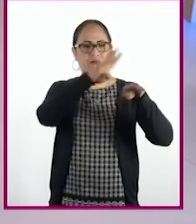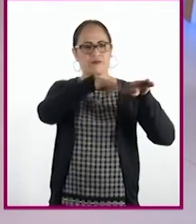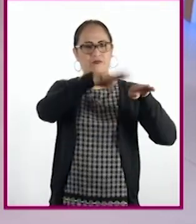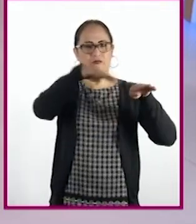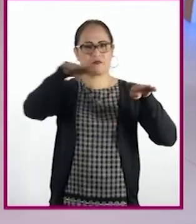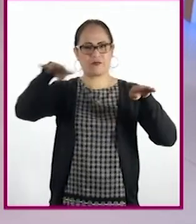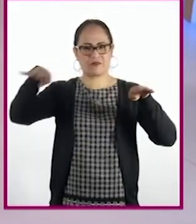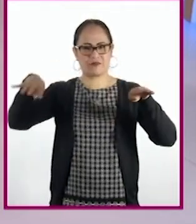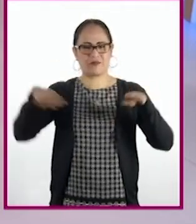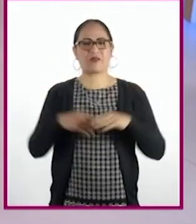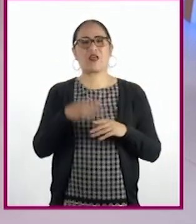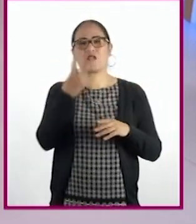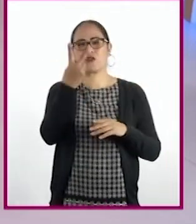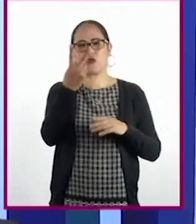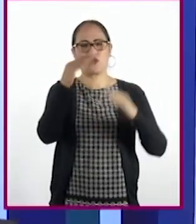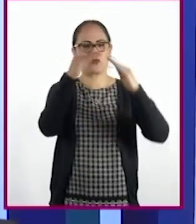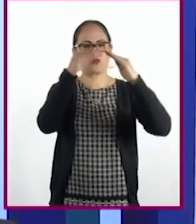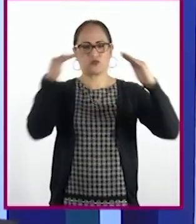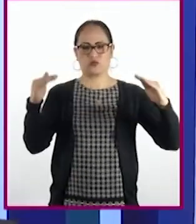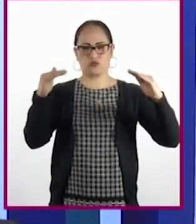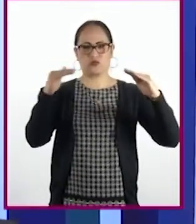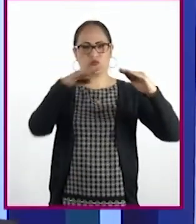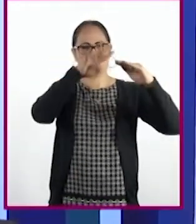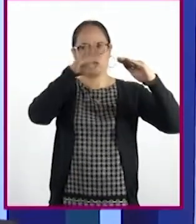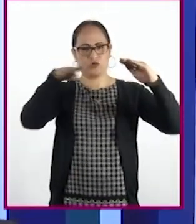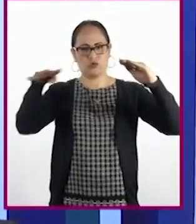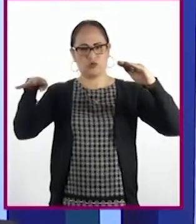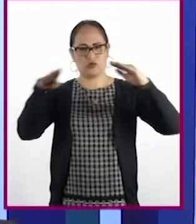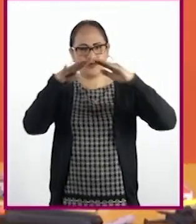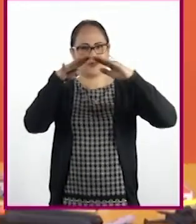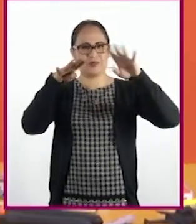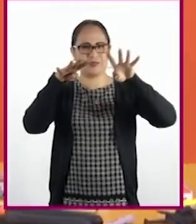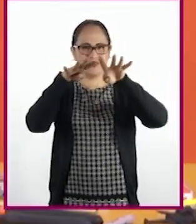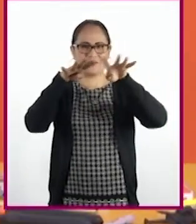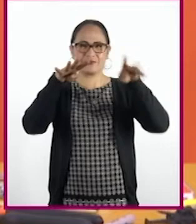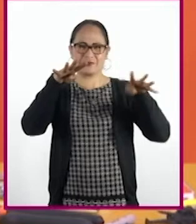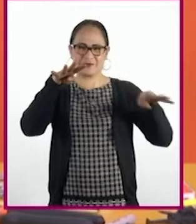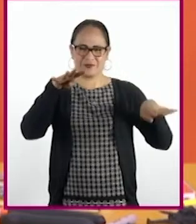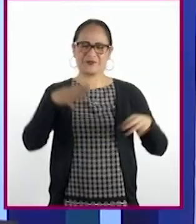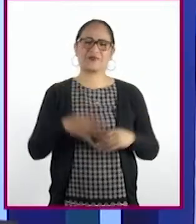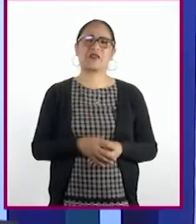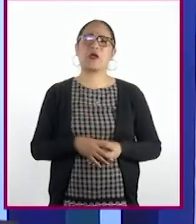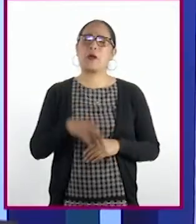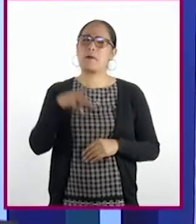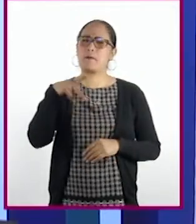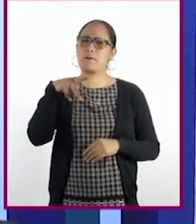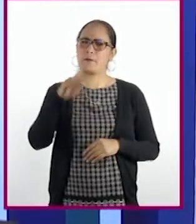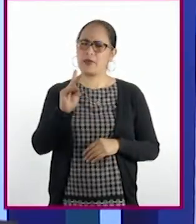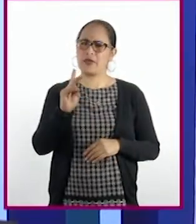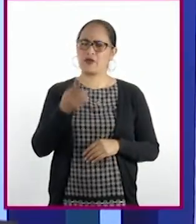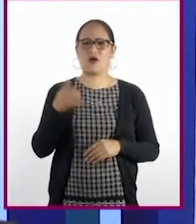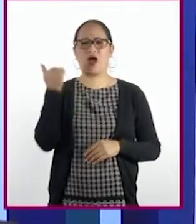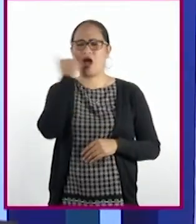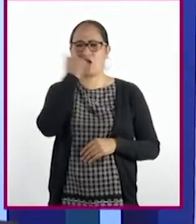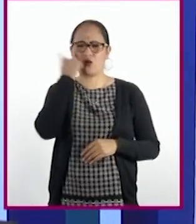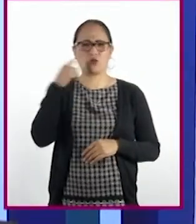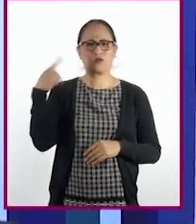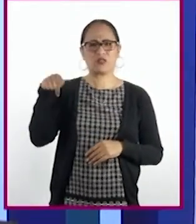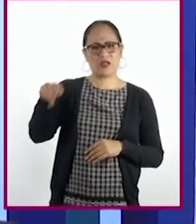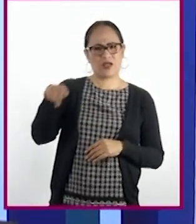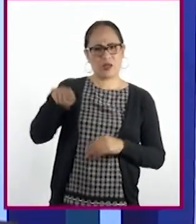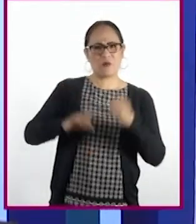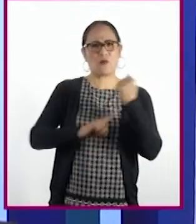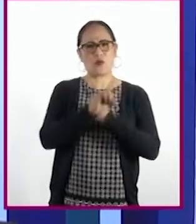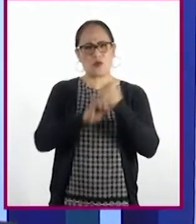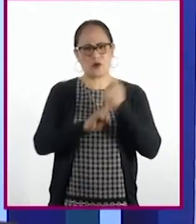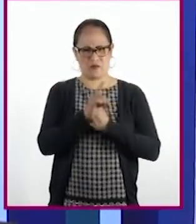de arcilla de dos aguas. Oye, Sandra, pero el techo de nuestro estudiante que tiene el problema técnico ¿no